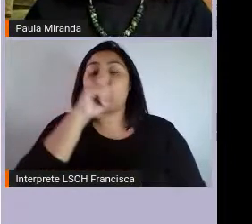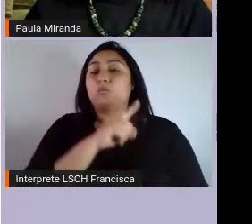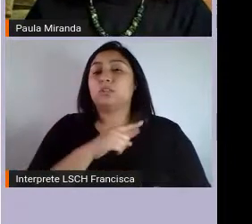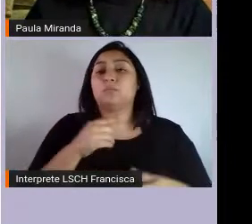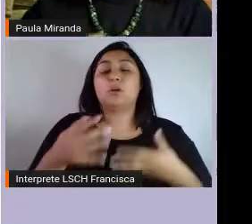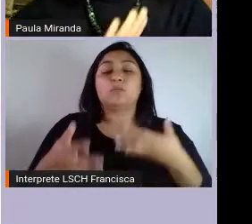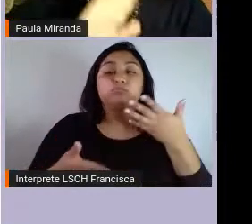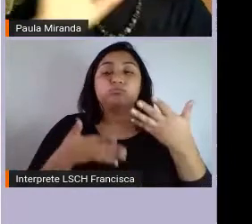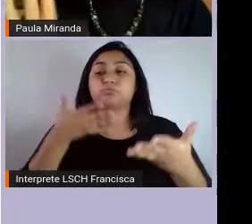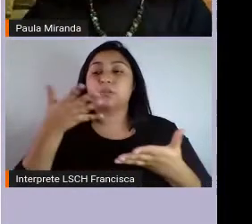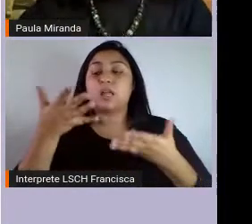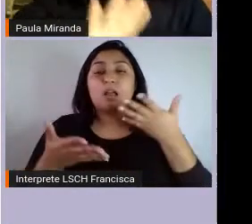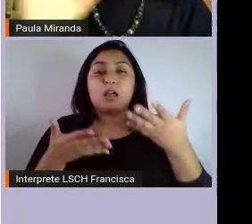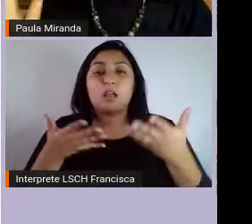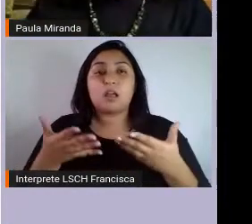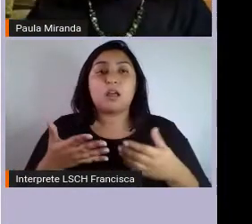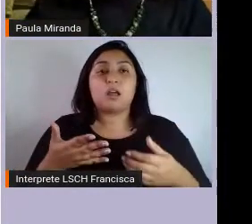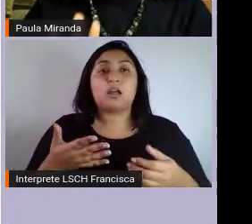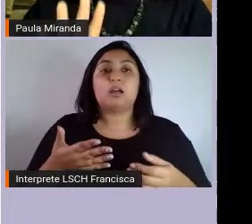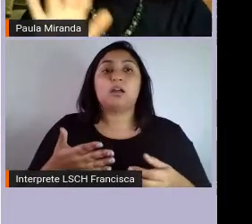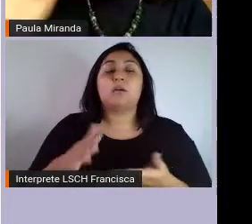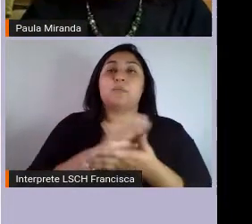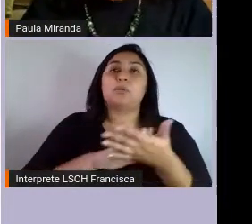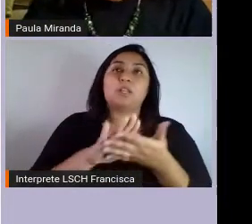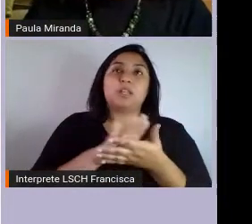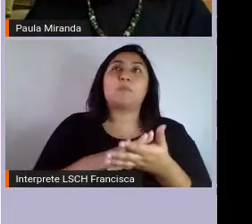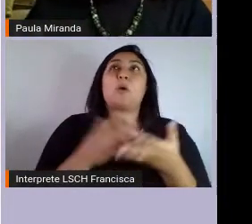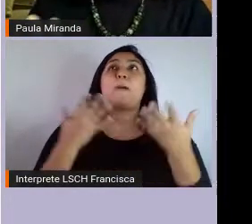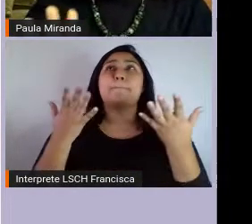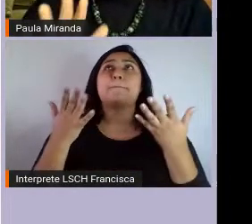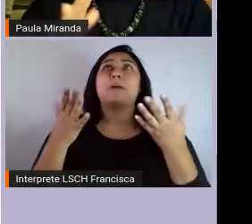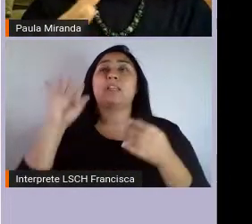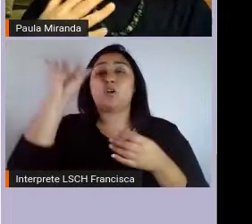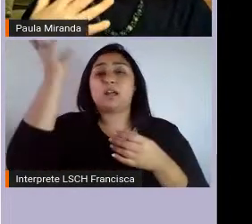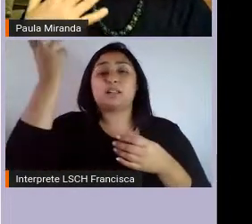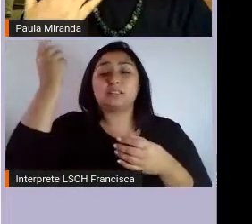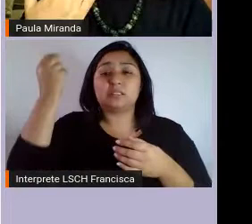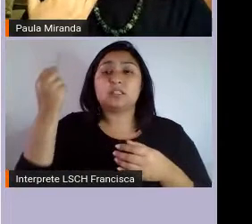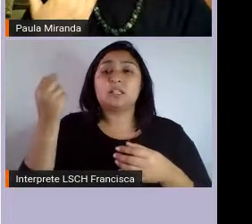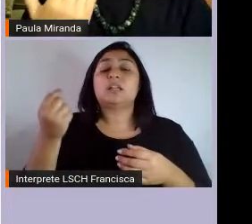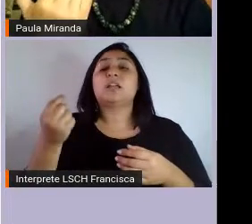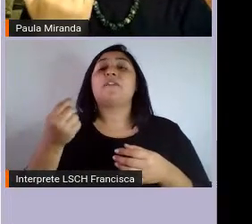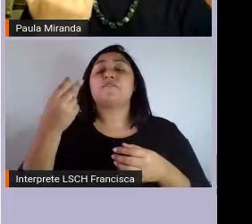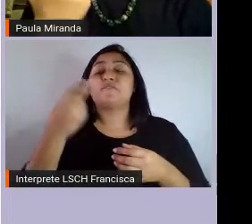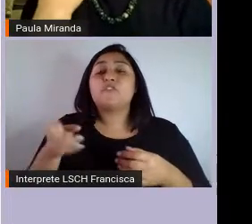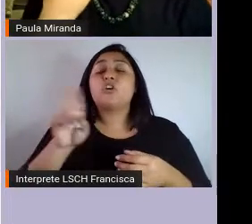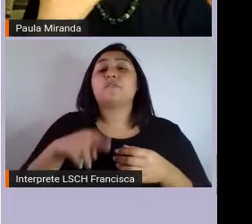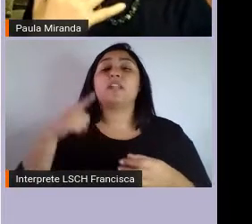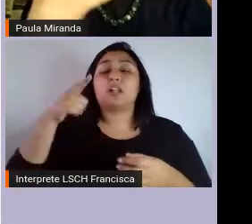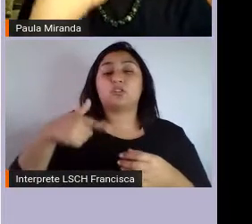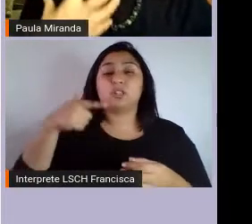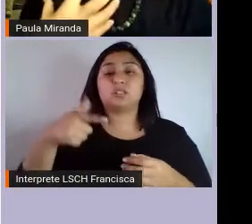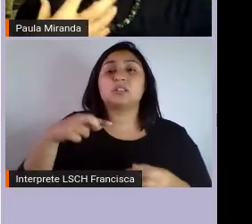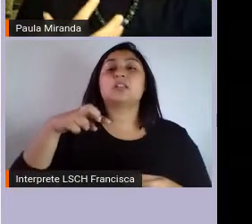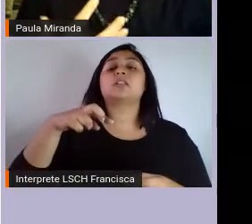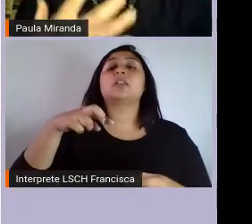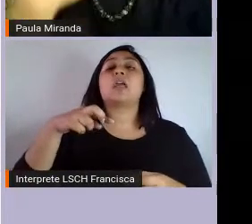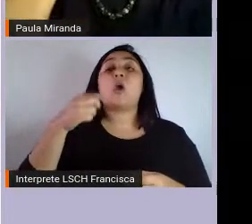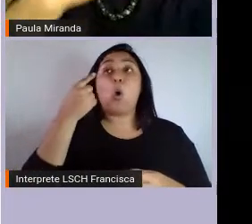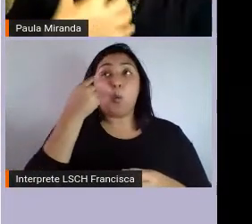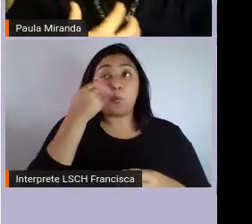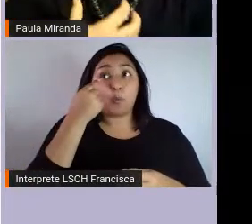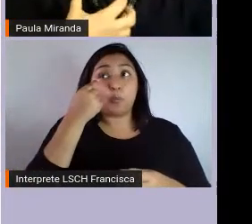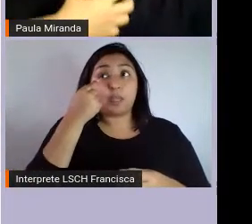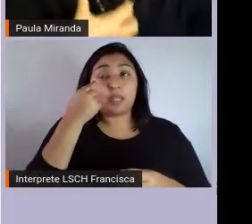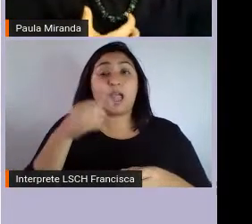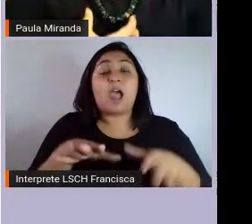sus Maldigo de Alto Cielo, Volver a los 17, Pupila de Águila, que previo a eso necesita entonces